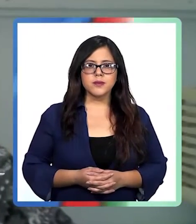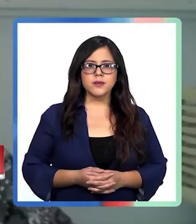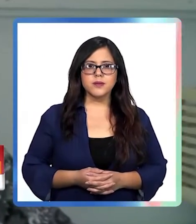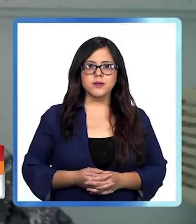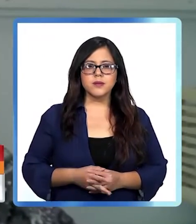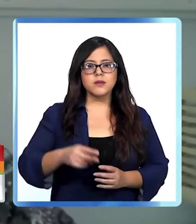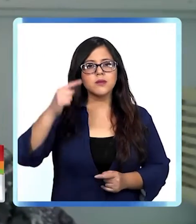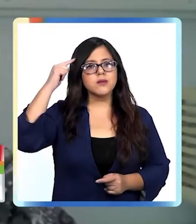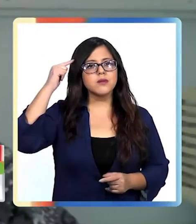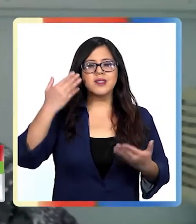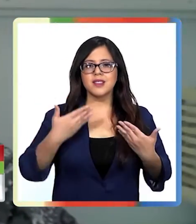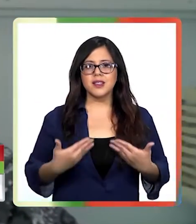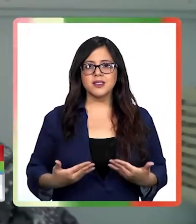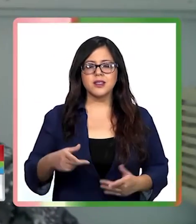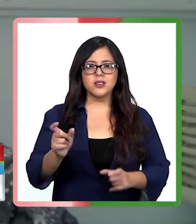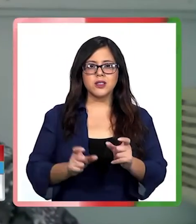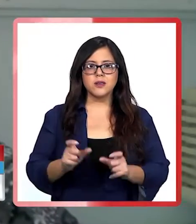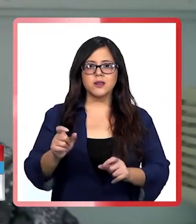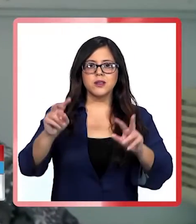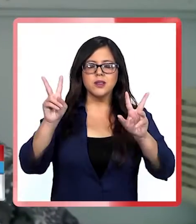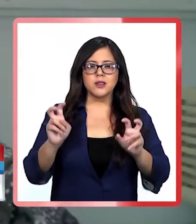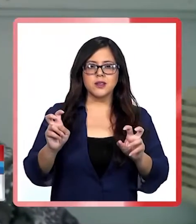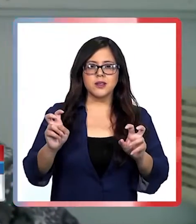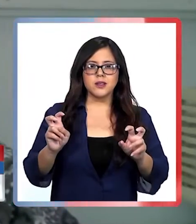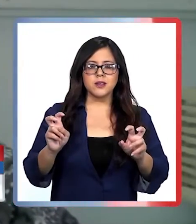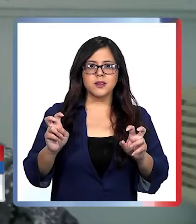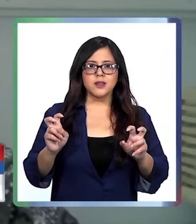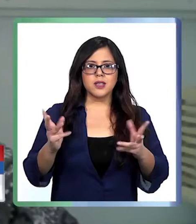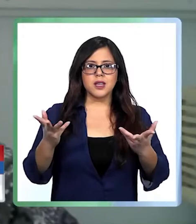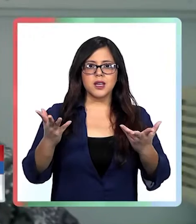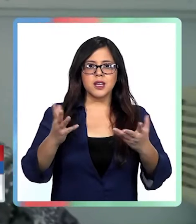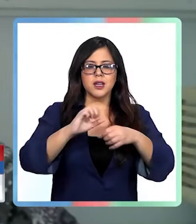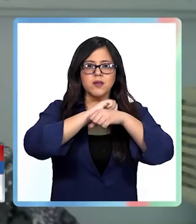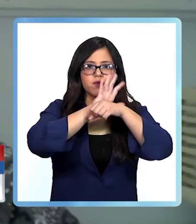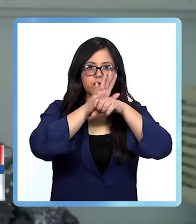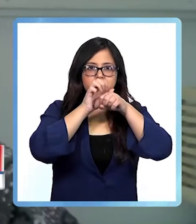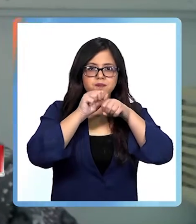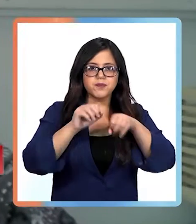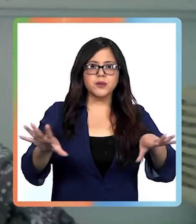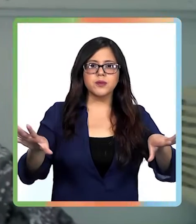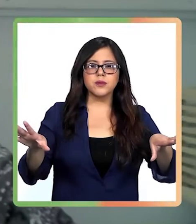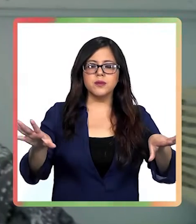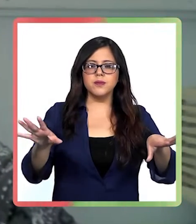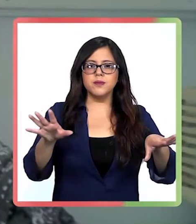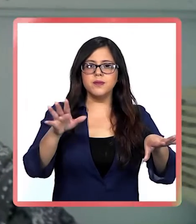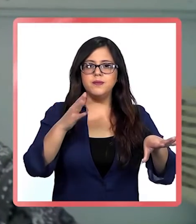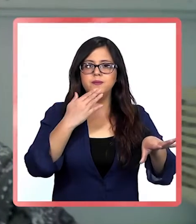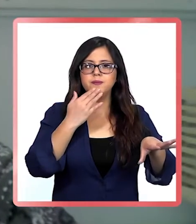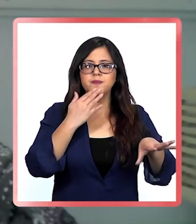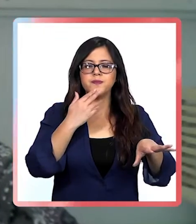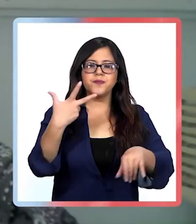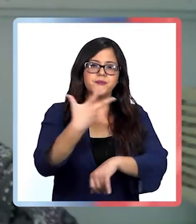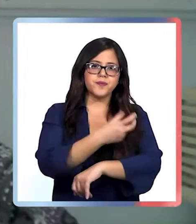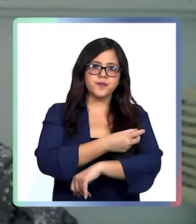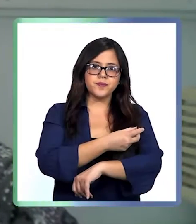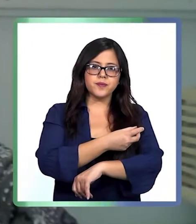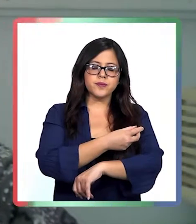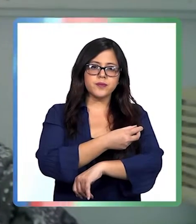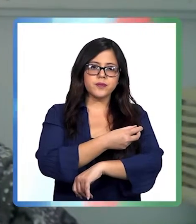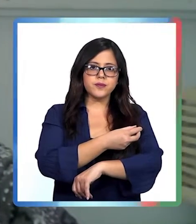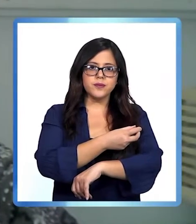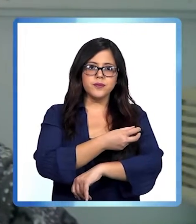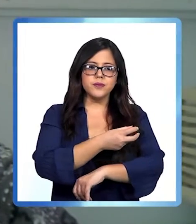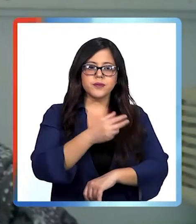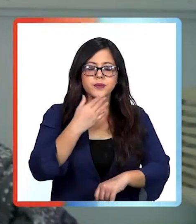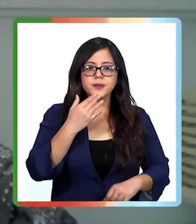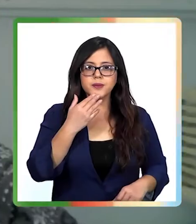Yo creo que es cansancio ya de las personas respecto al tema de la epidemia, el cansancio de las vacunas y